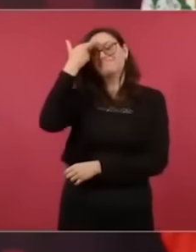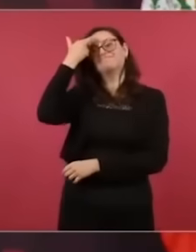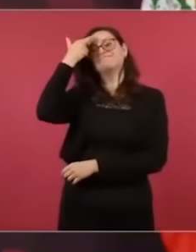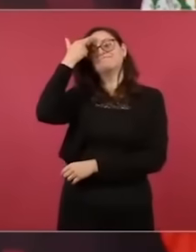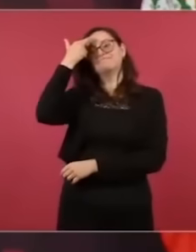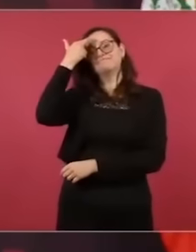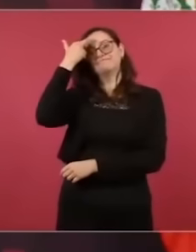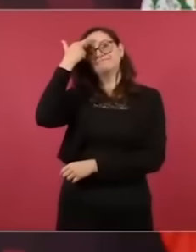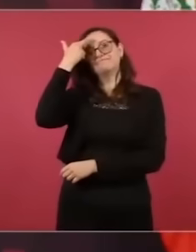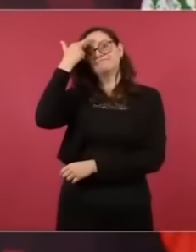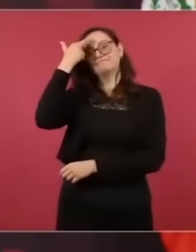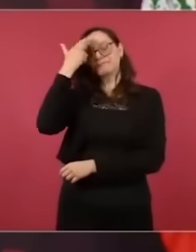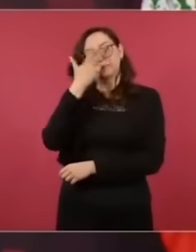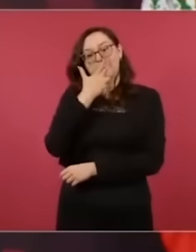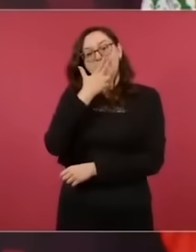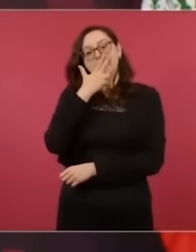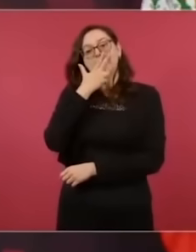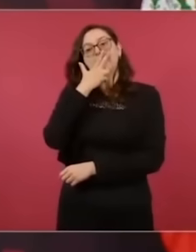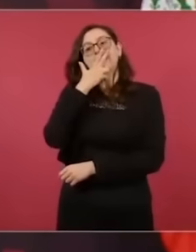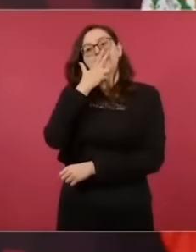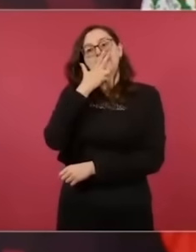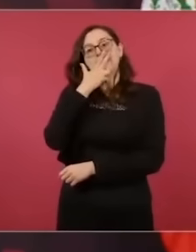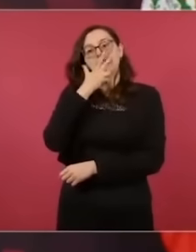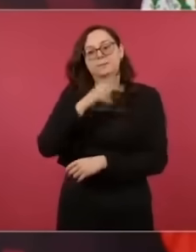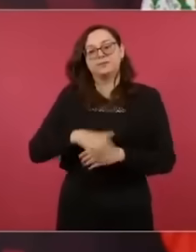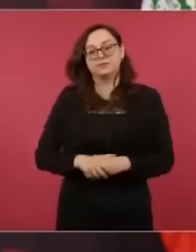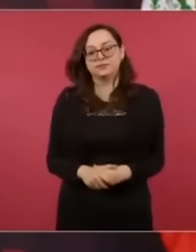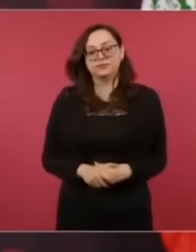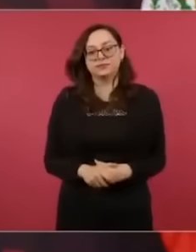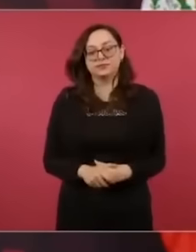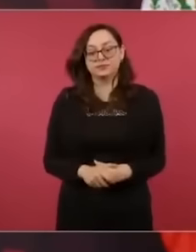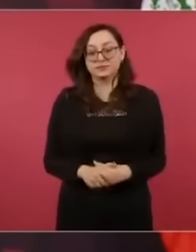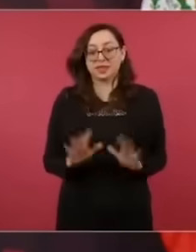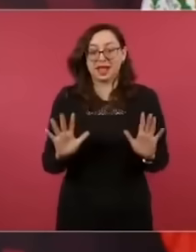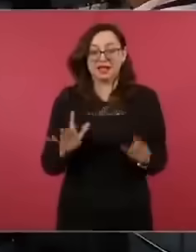Pero ya nos estamos poniendo nostálgicos.